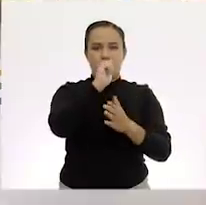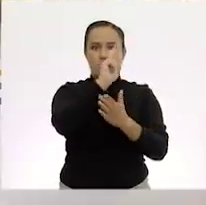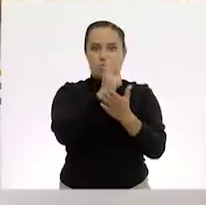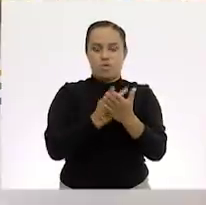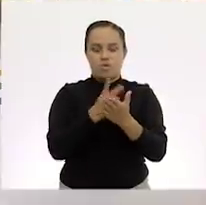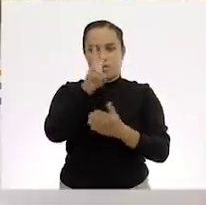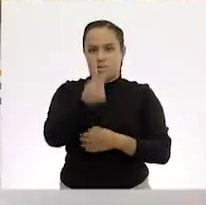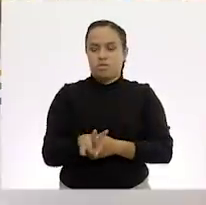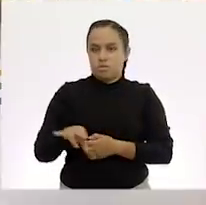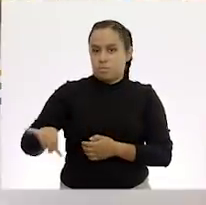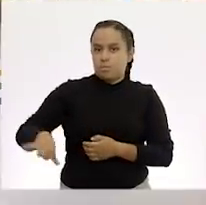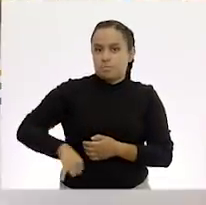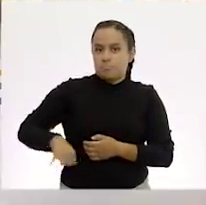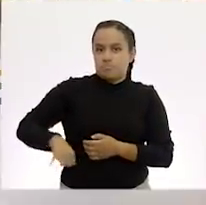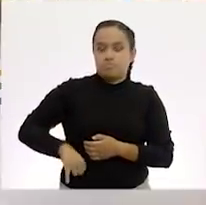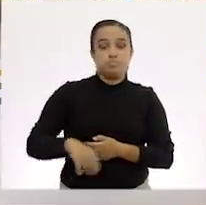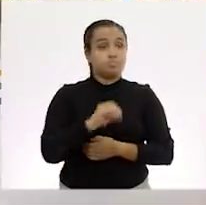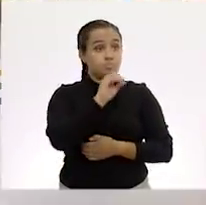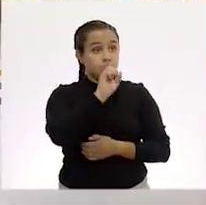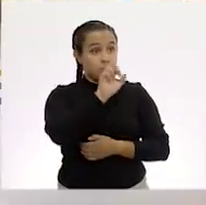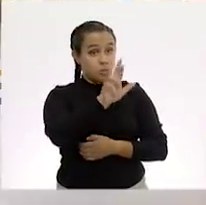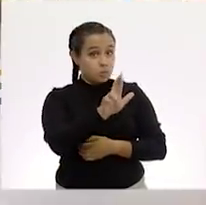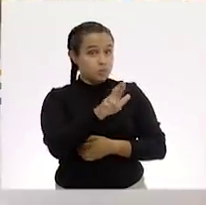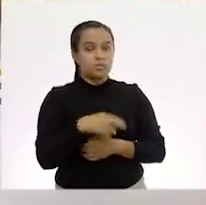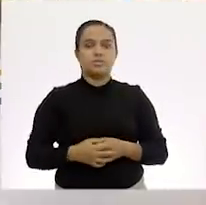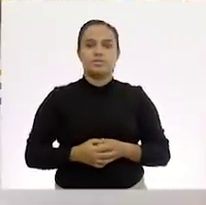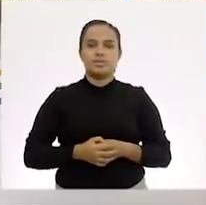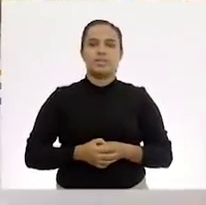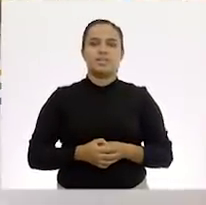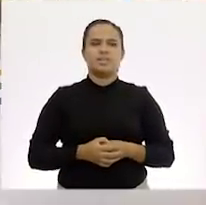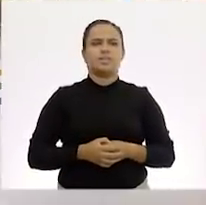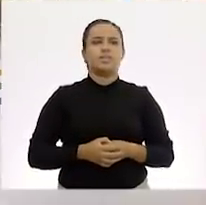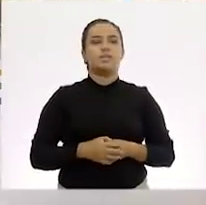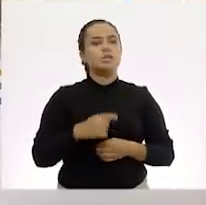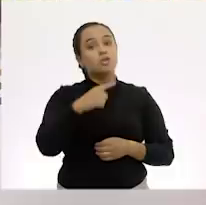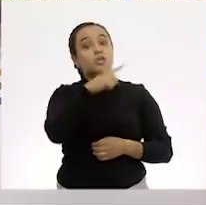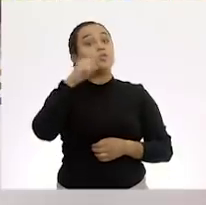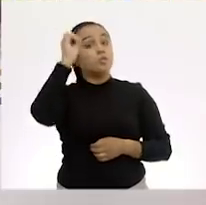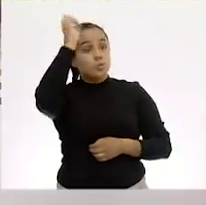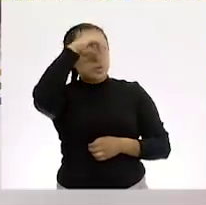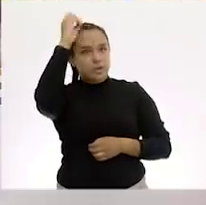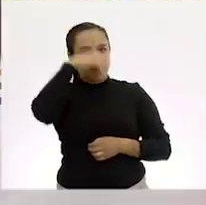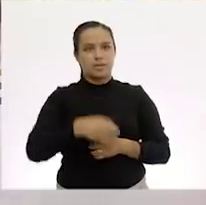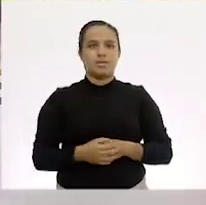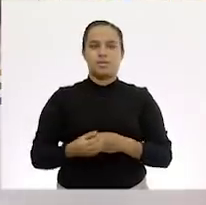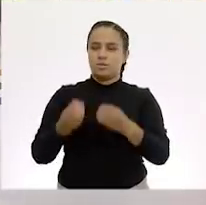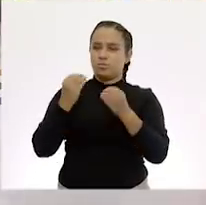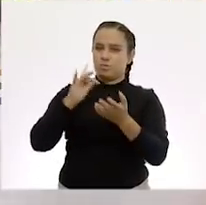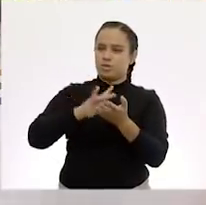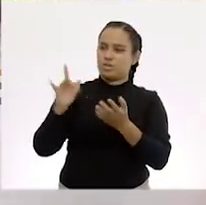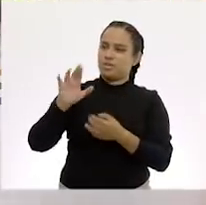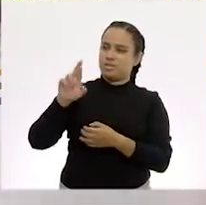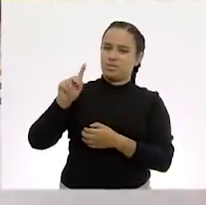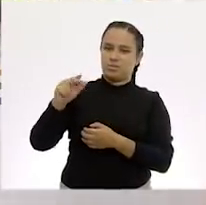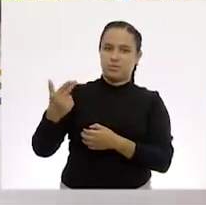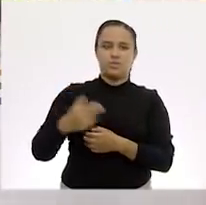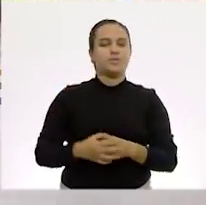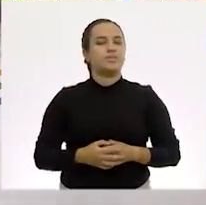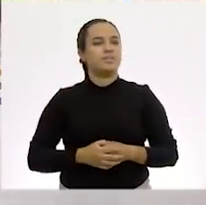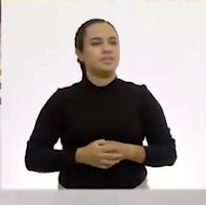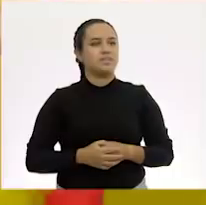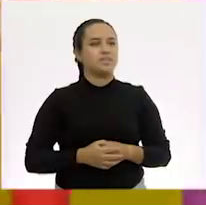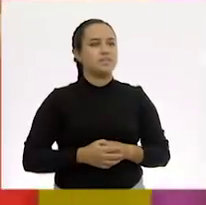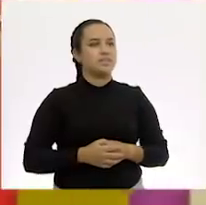fue muy interesante. Óscar, ¿qué opinas? Muchas gracias, Ruth.